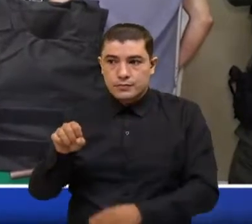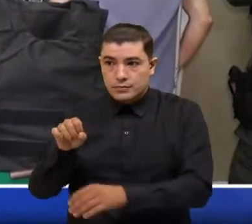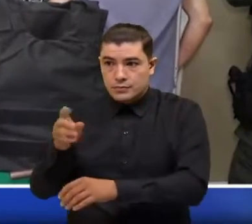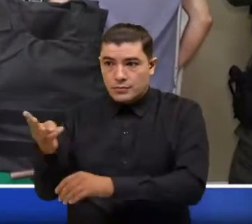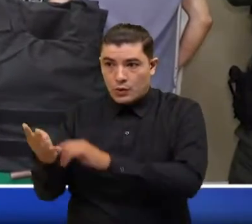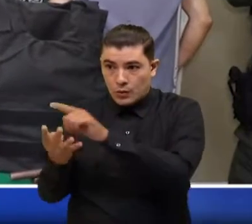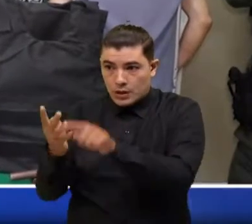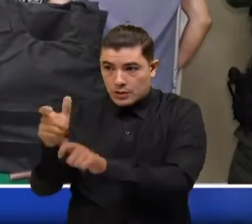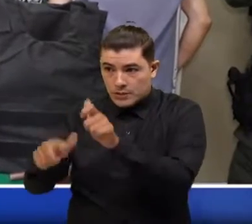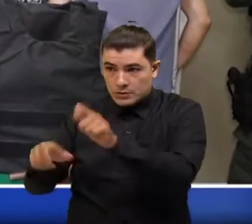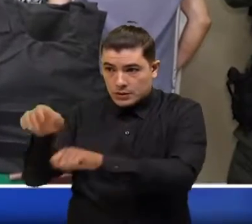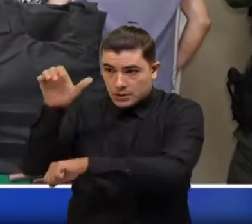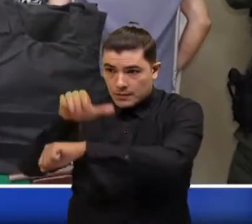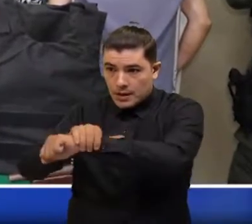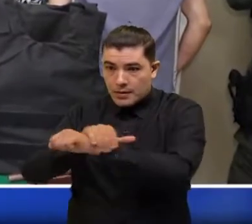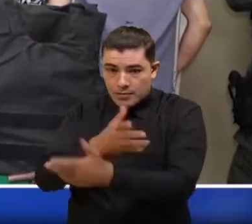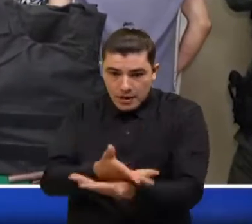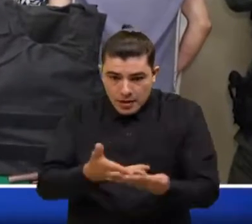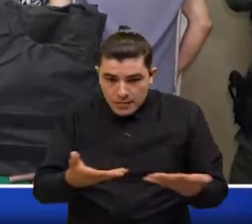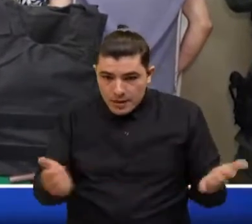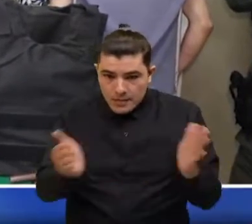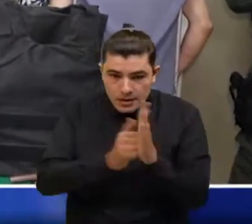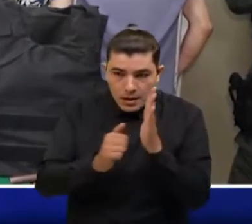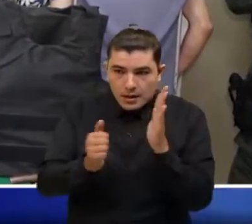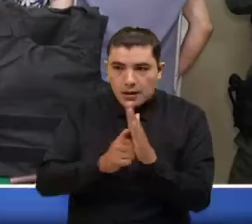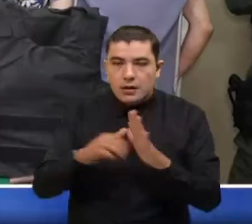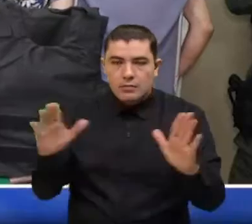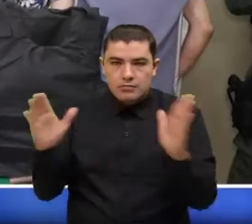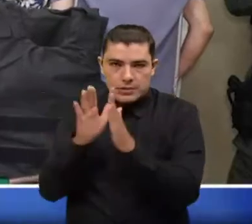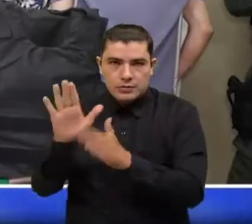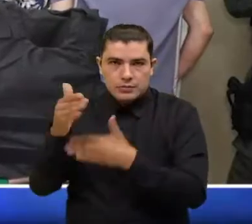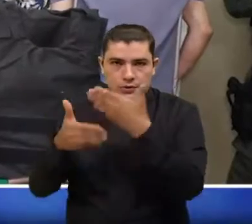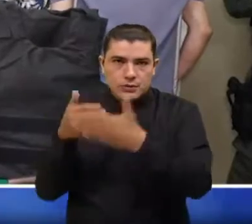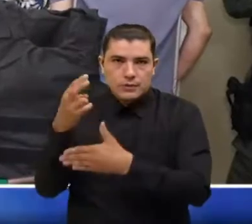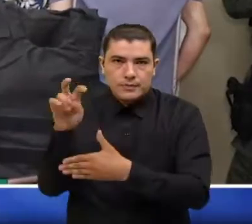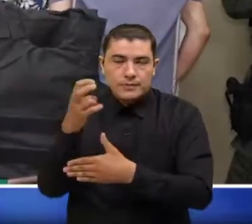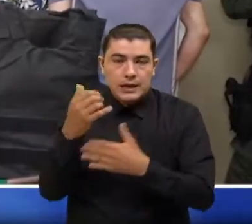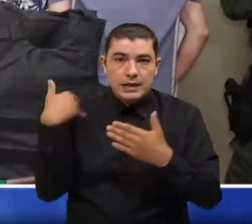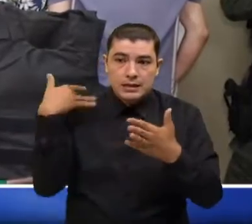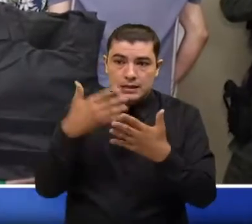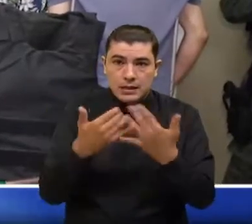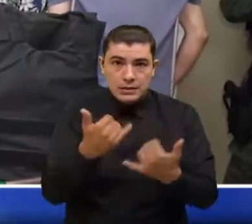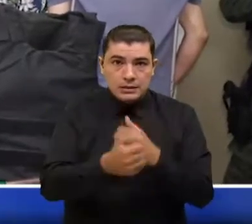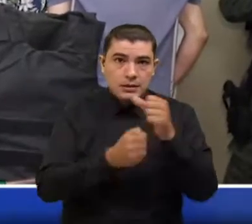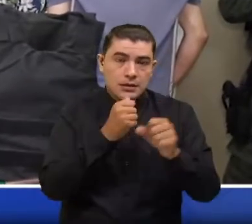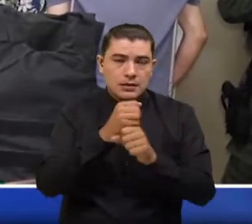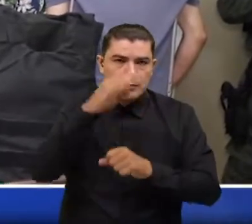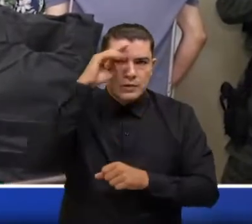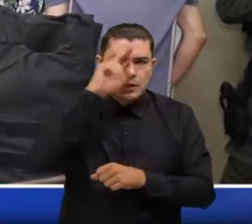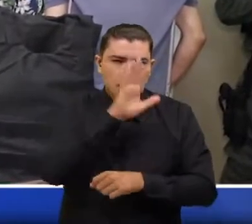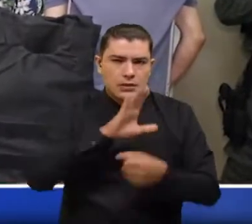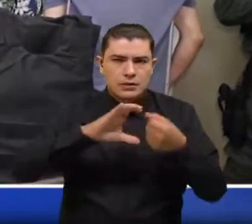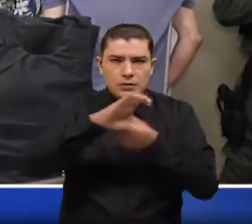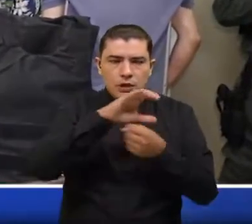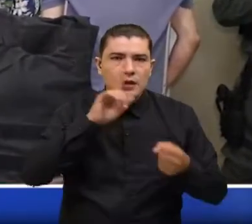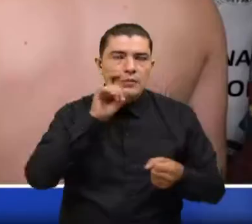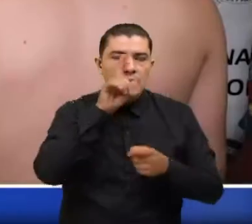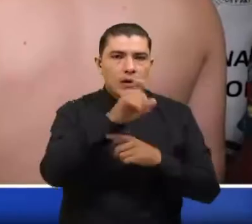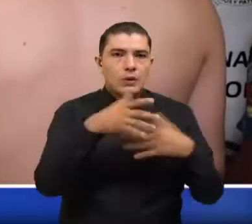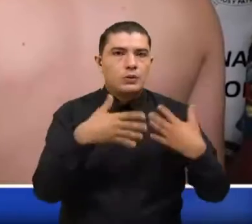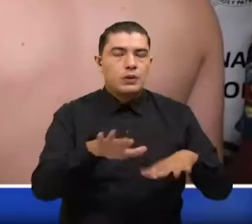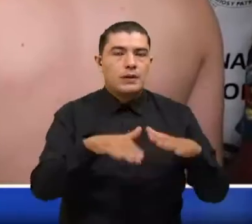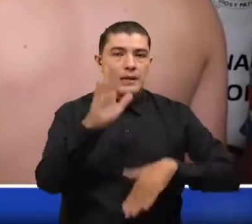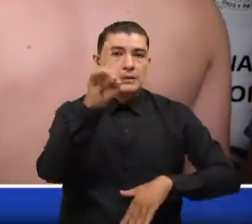dejados a disposición ante la autoridad competente. Durante lo corrido del año, la Policía Metropolitana de Bucaramanga ha capturado más de